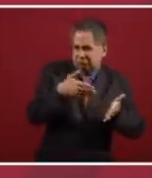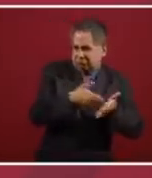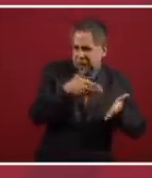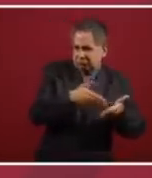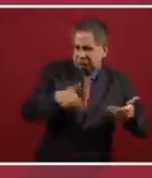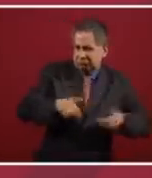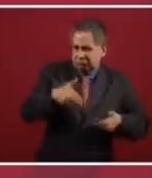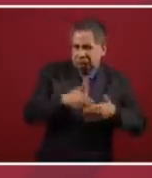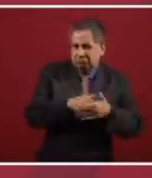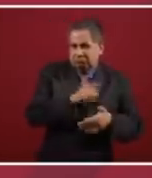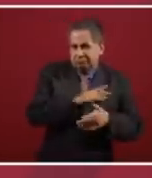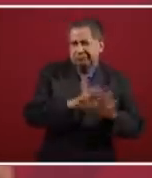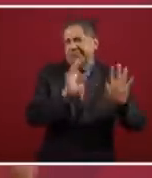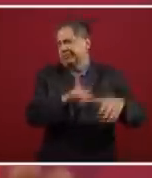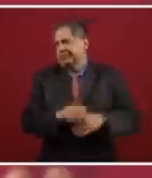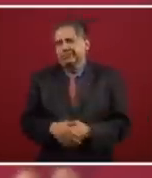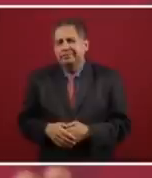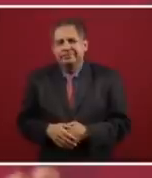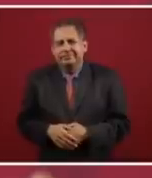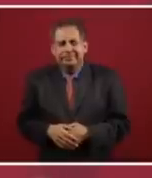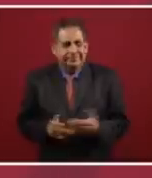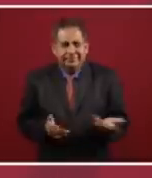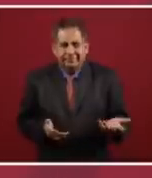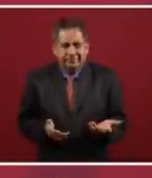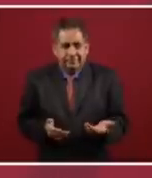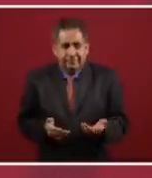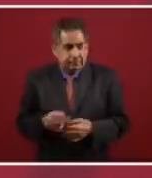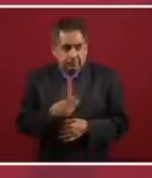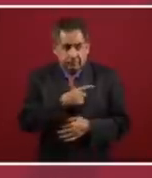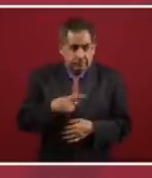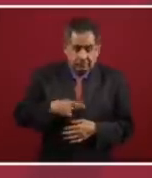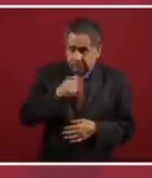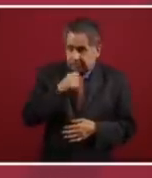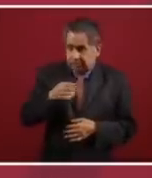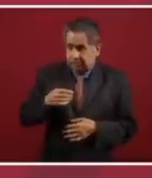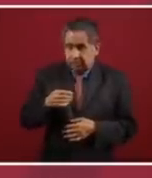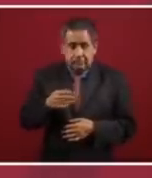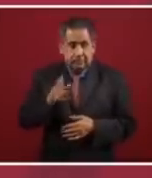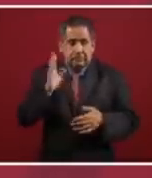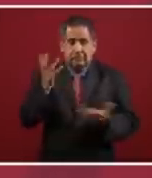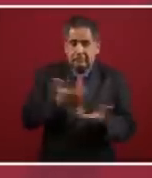¡Ay, qué miedo! El que nada debe, nada teme.